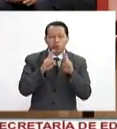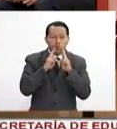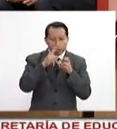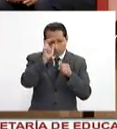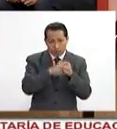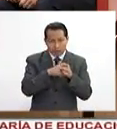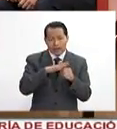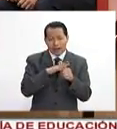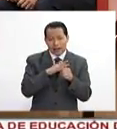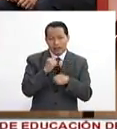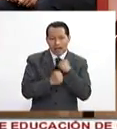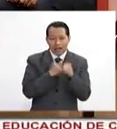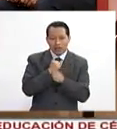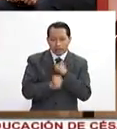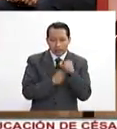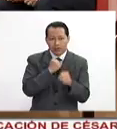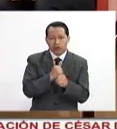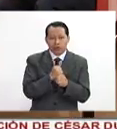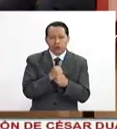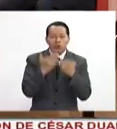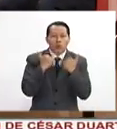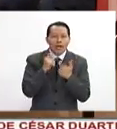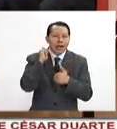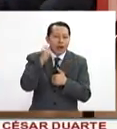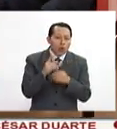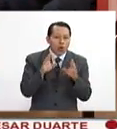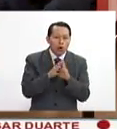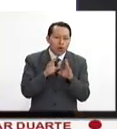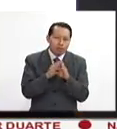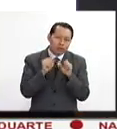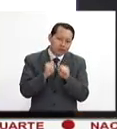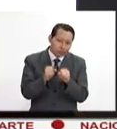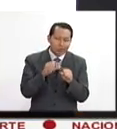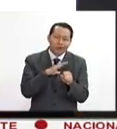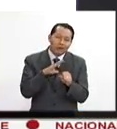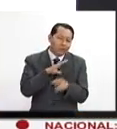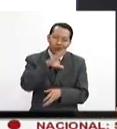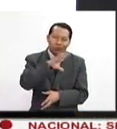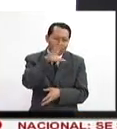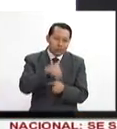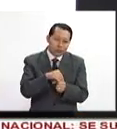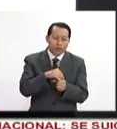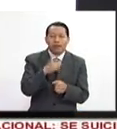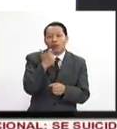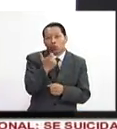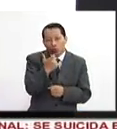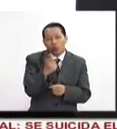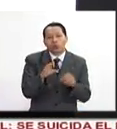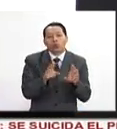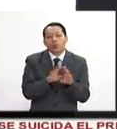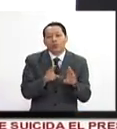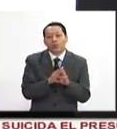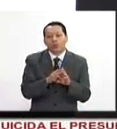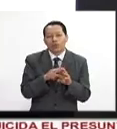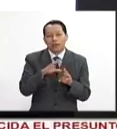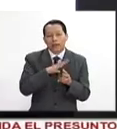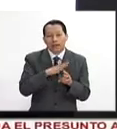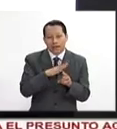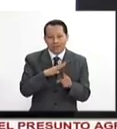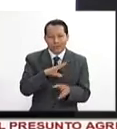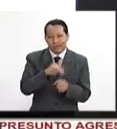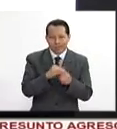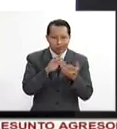es de muchas décadas ya y no hay casi nada que no vaya a ser visto afectado. En el tema económico, obviamente, salirse del mercado